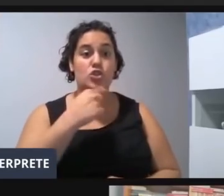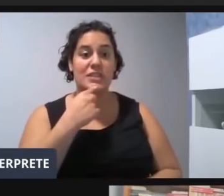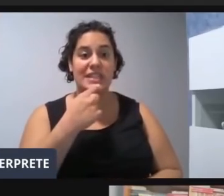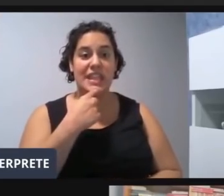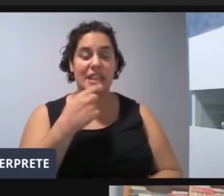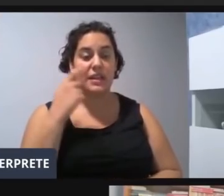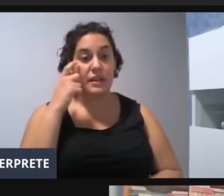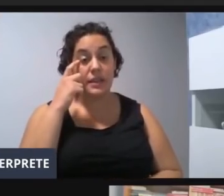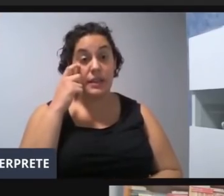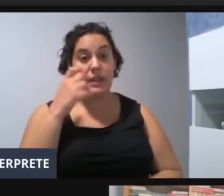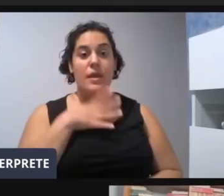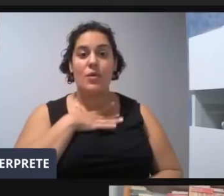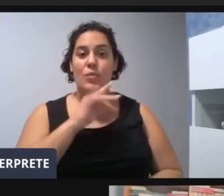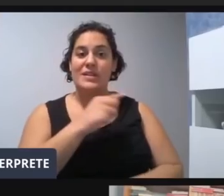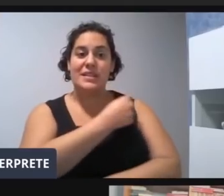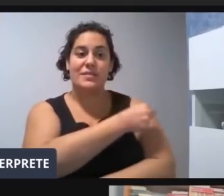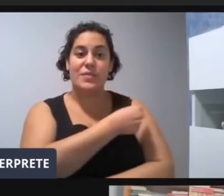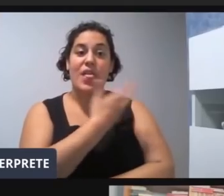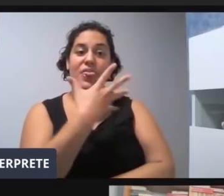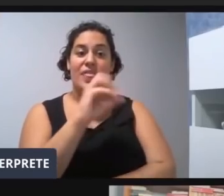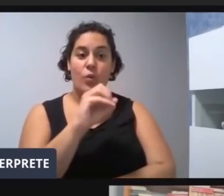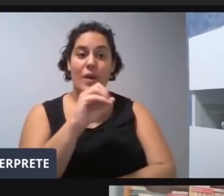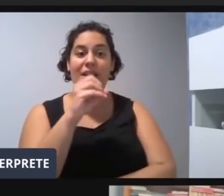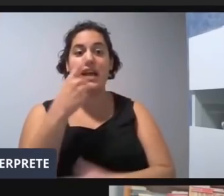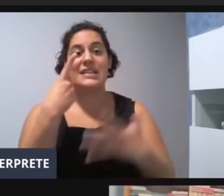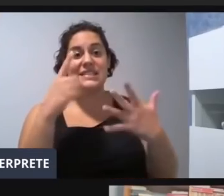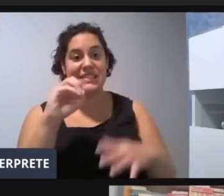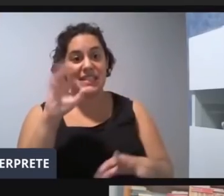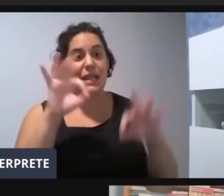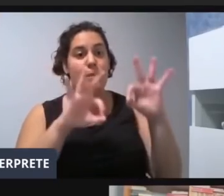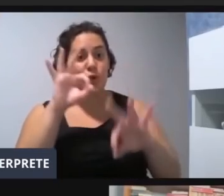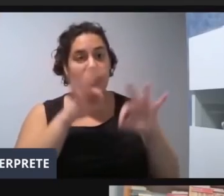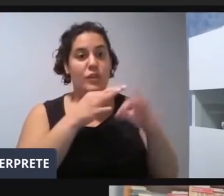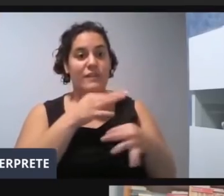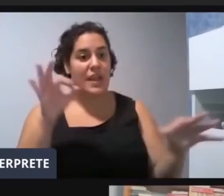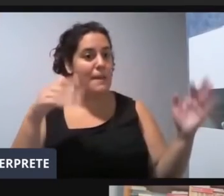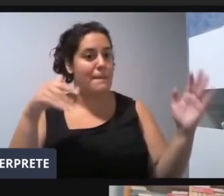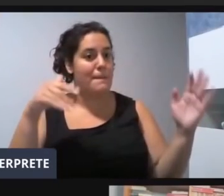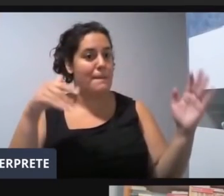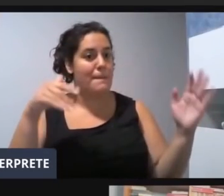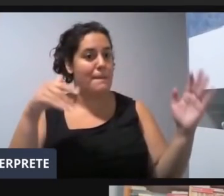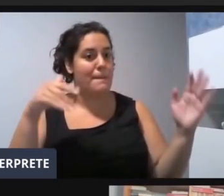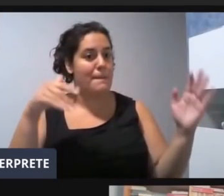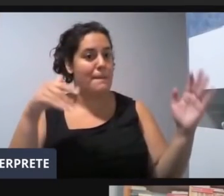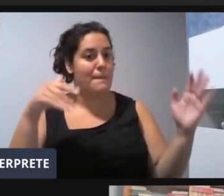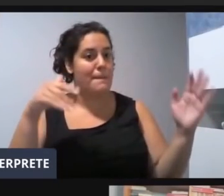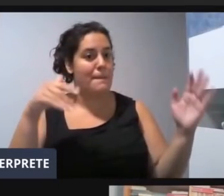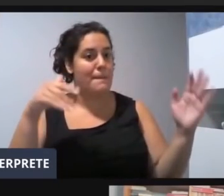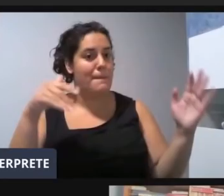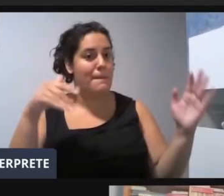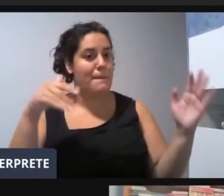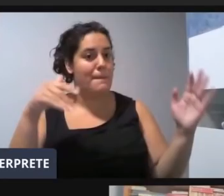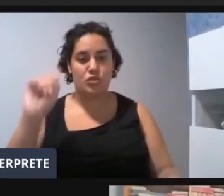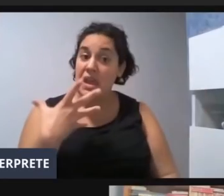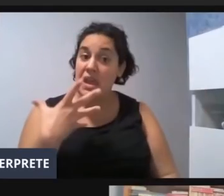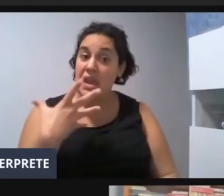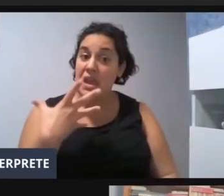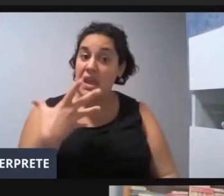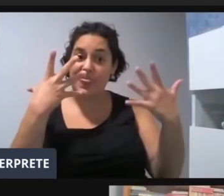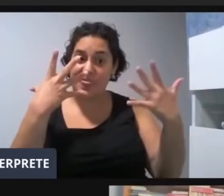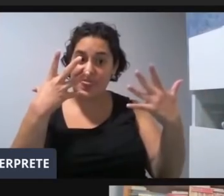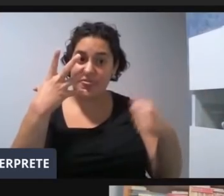una eficacia más allá del 50 o 60%, pero eso ya es bueno, ¿eh? Eso ya es muy bueno, si de verdad logra proteger. Y luego el otro